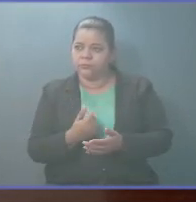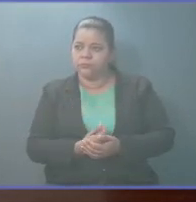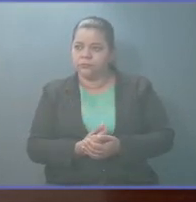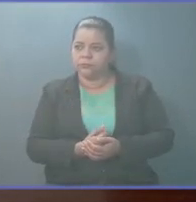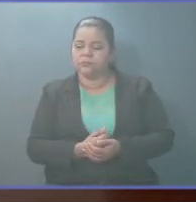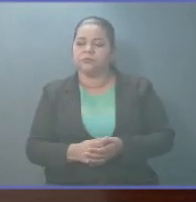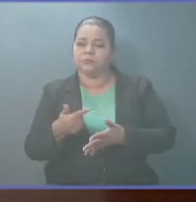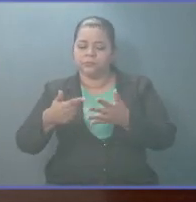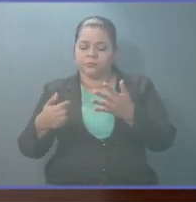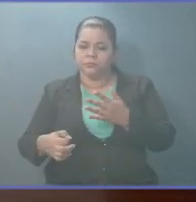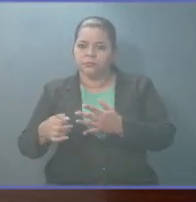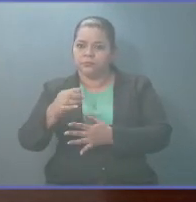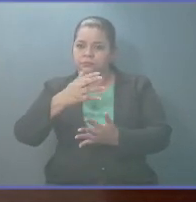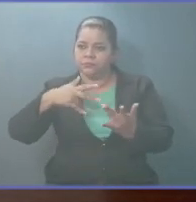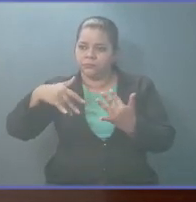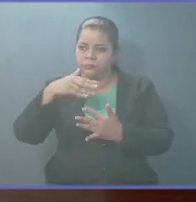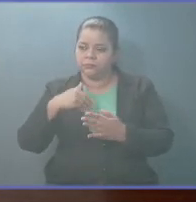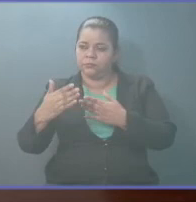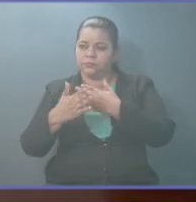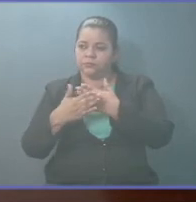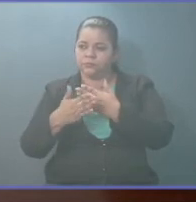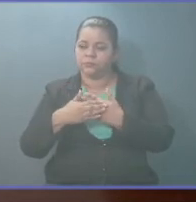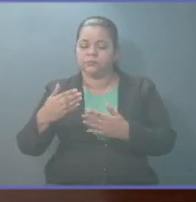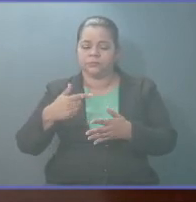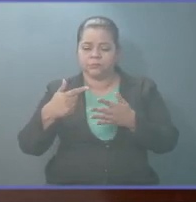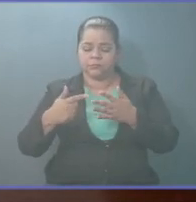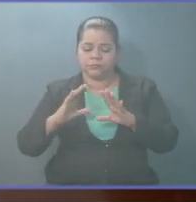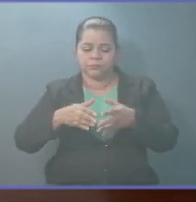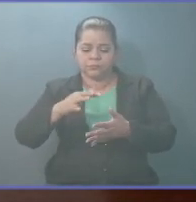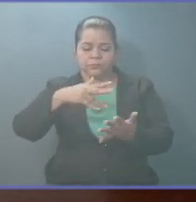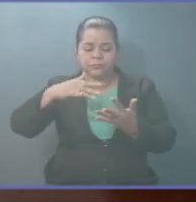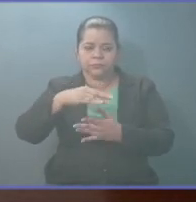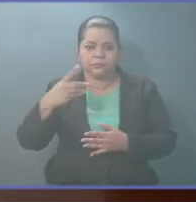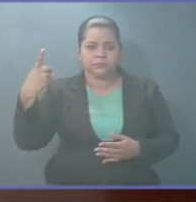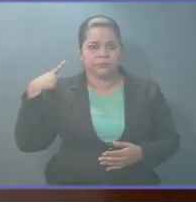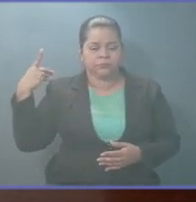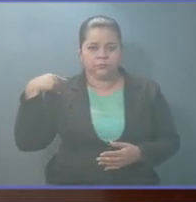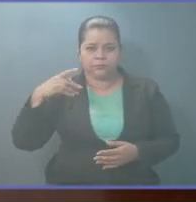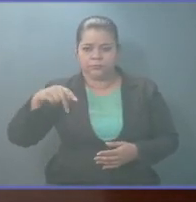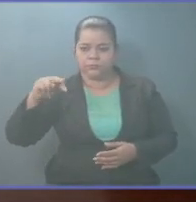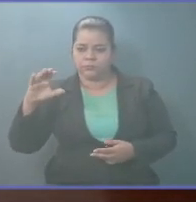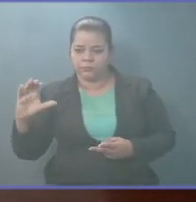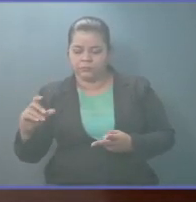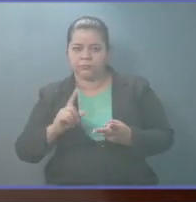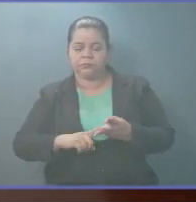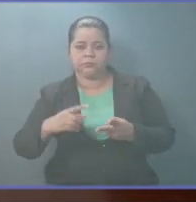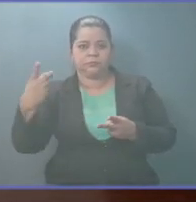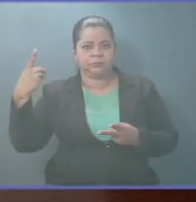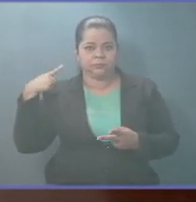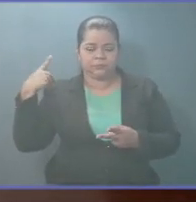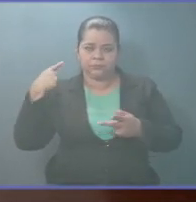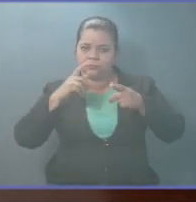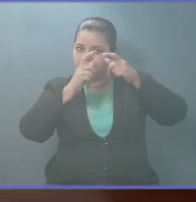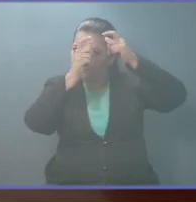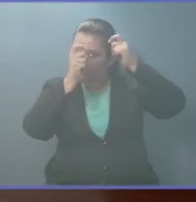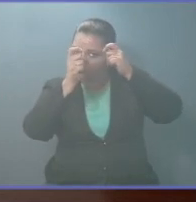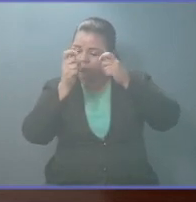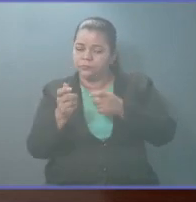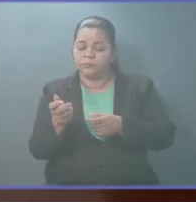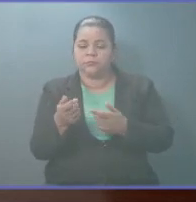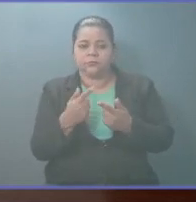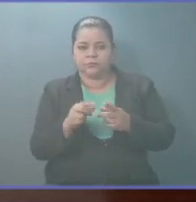resultado. Yo quería insistir en ese agradecimiento porque obviamente